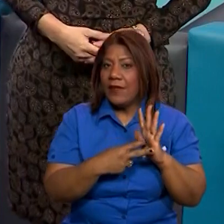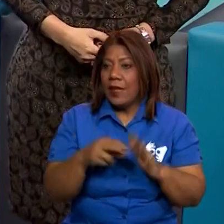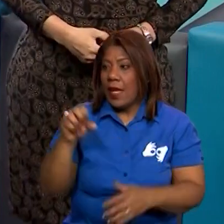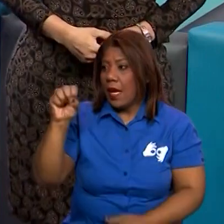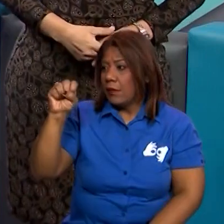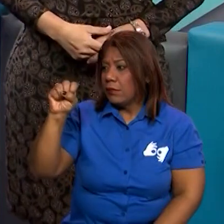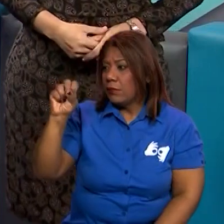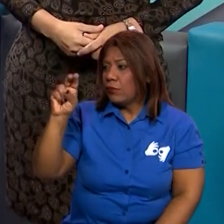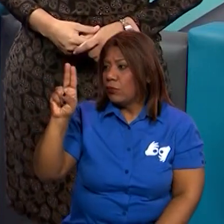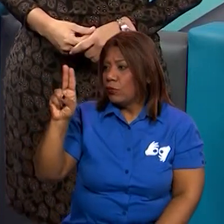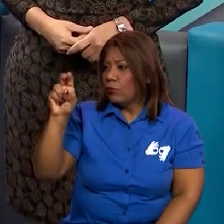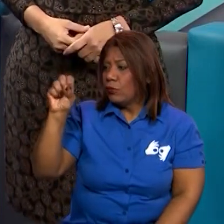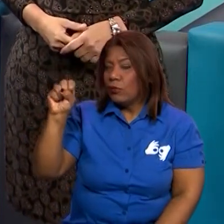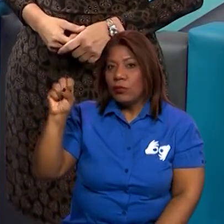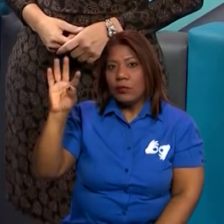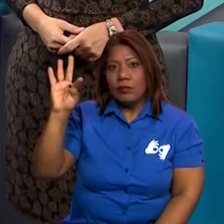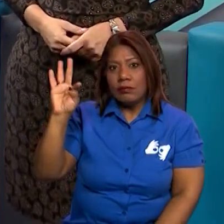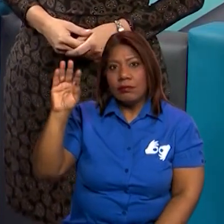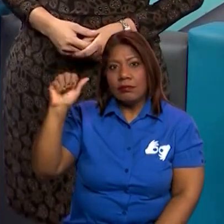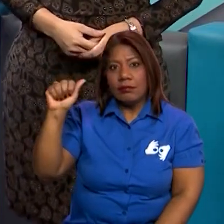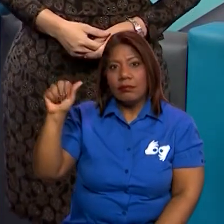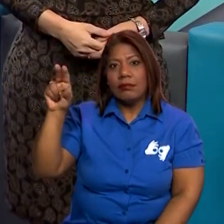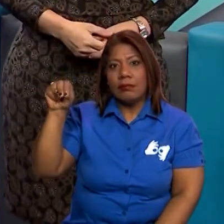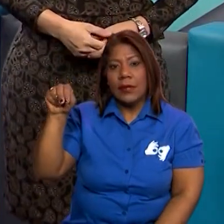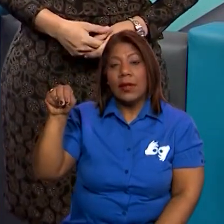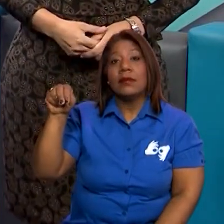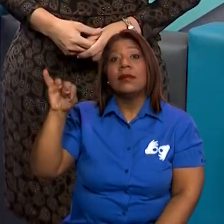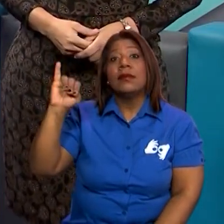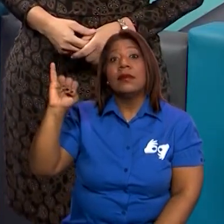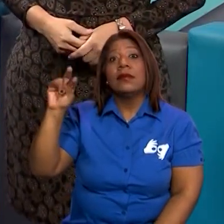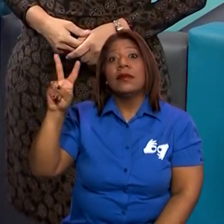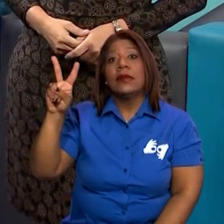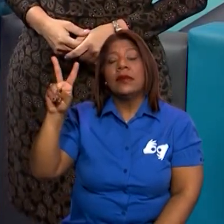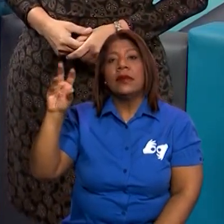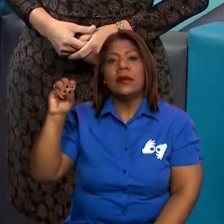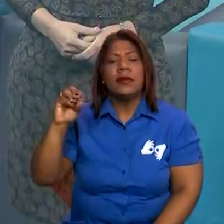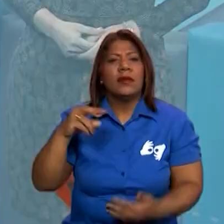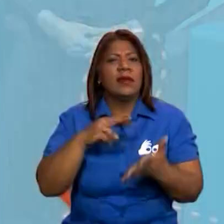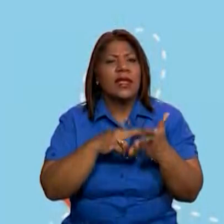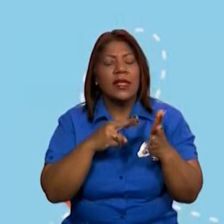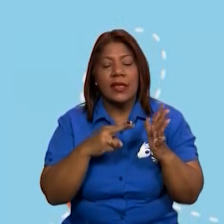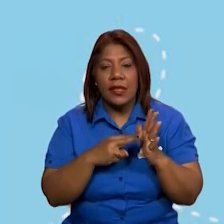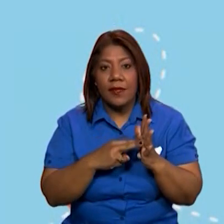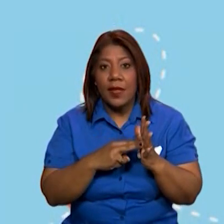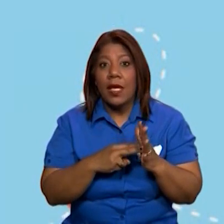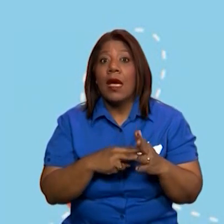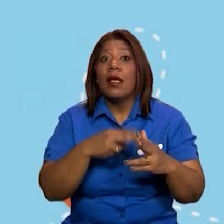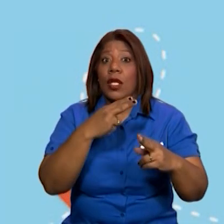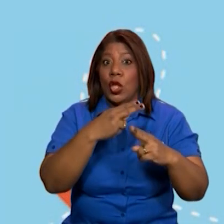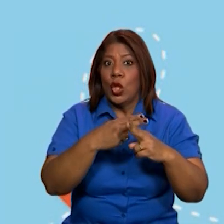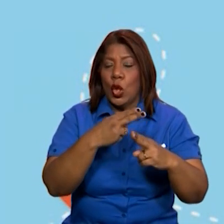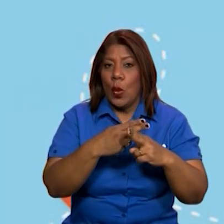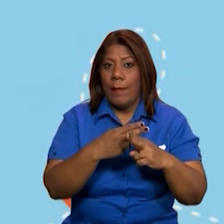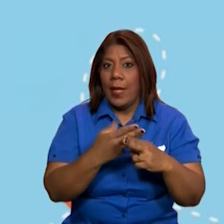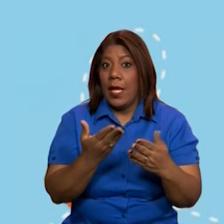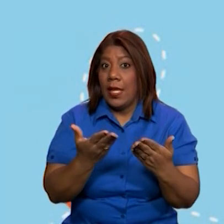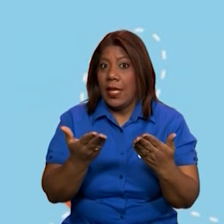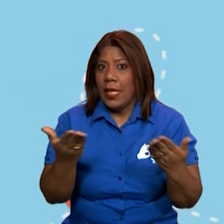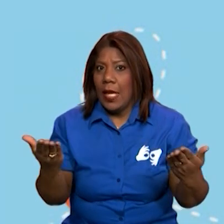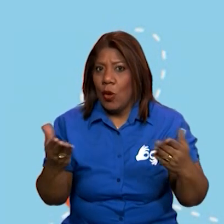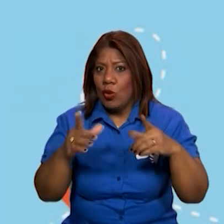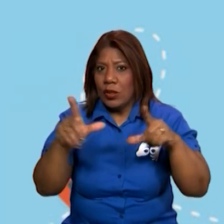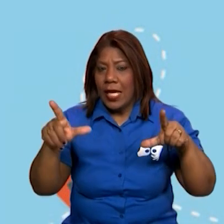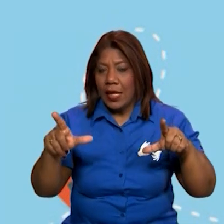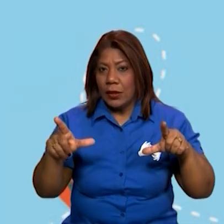sustantivo. El sustantivo o nombre es la palabra que sirve para nombrar personas, animales,